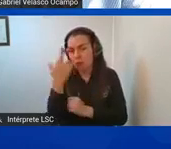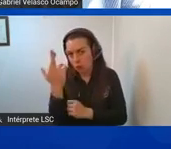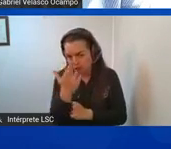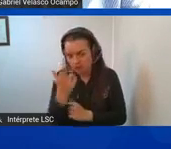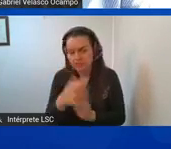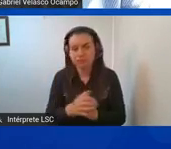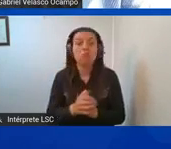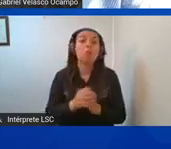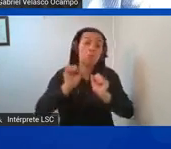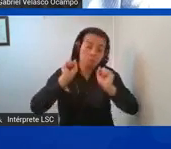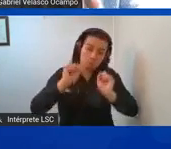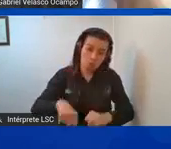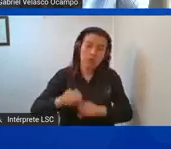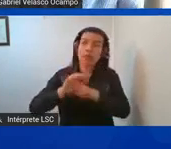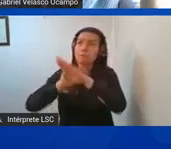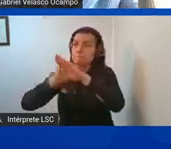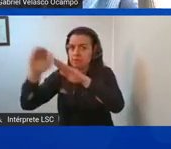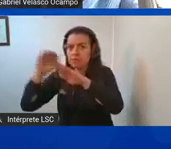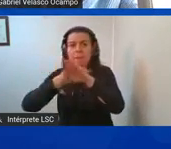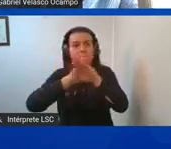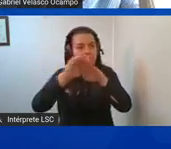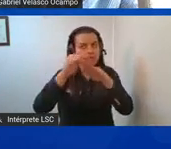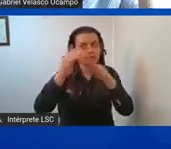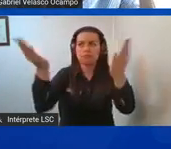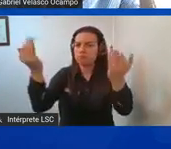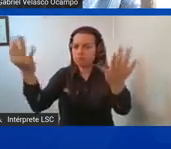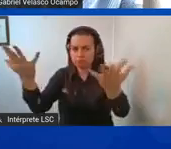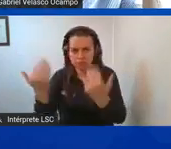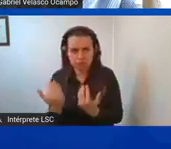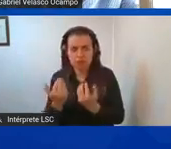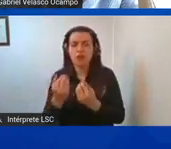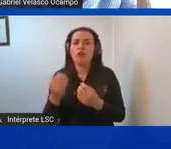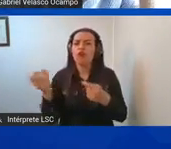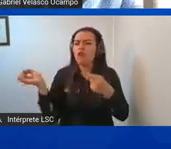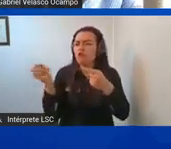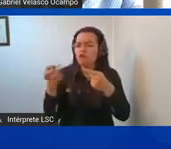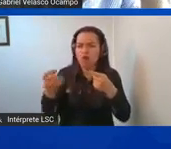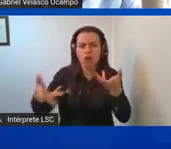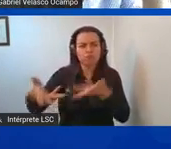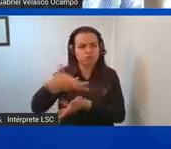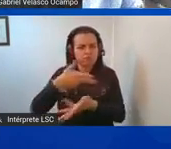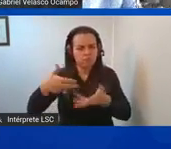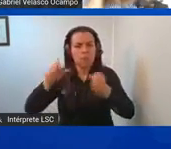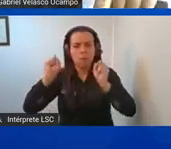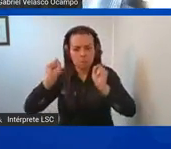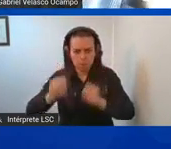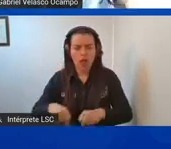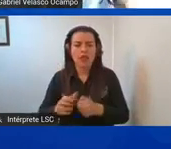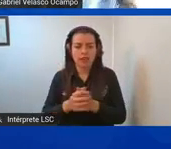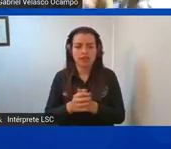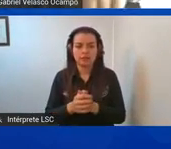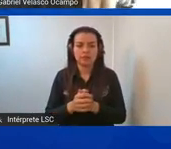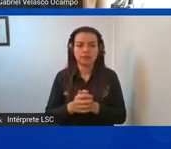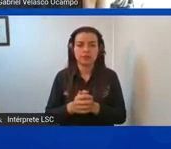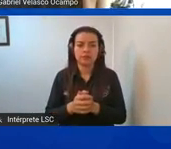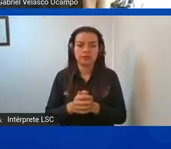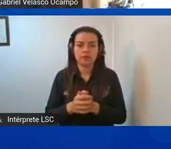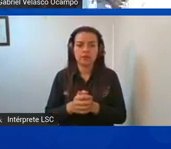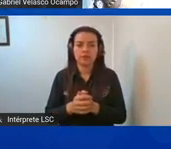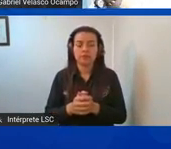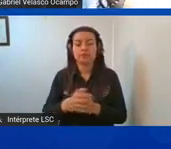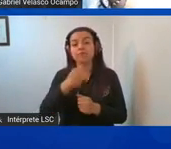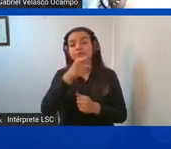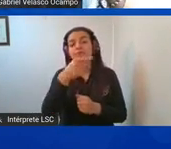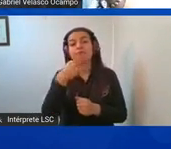y pueden haber audiencias, pueden haber foros, pueden haber espacios. O sea, y ya puedo aclarar. Sigue, Gabriel. Digamos que, mira, en